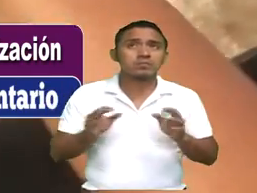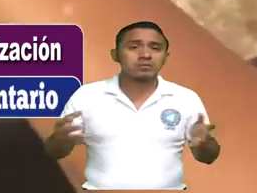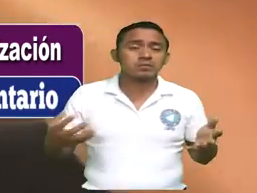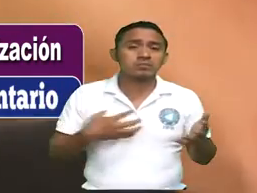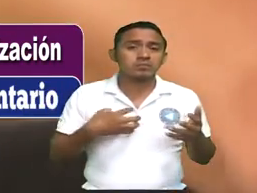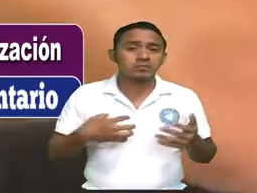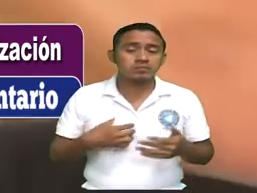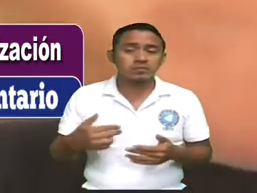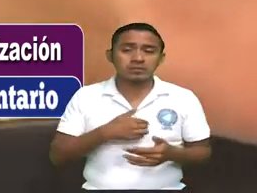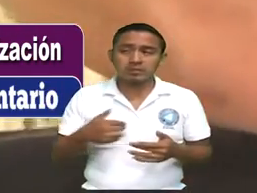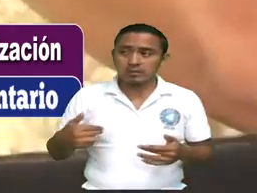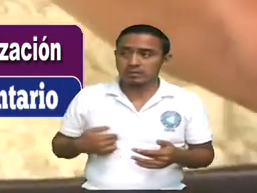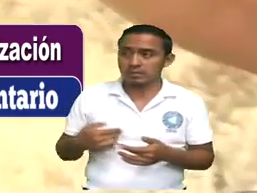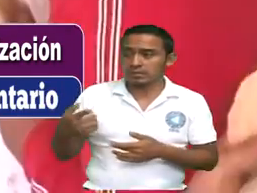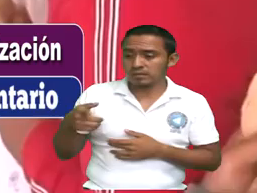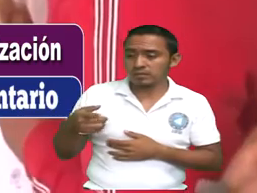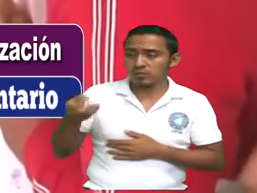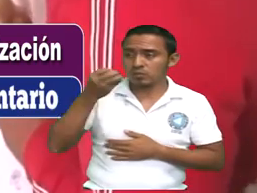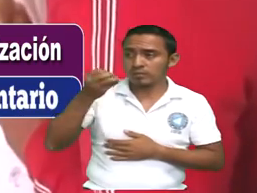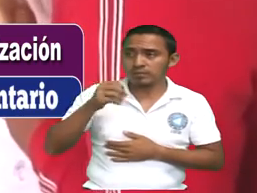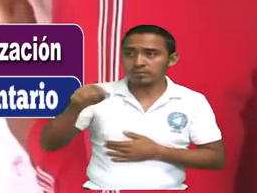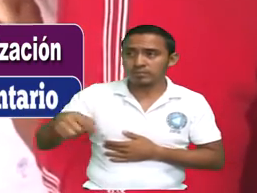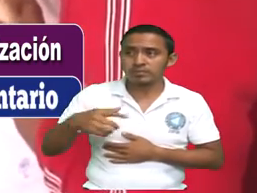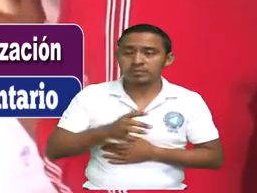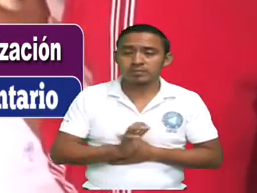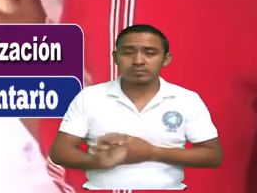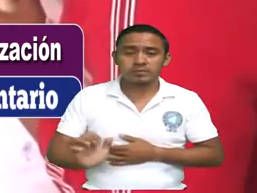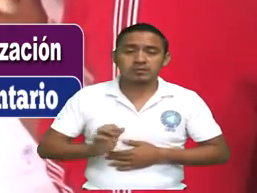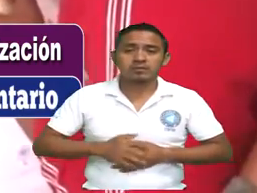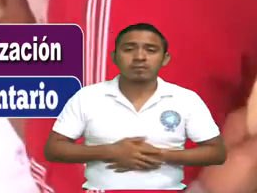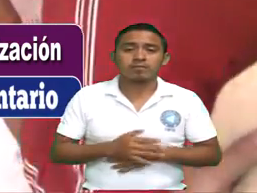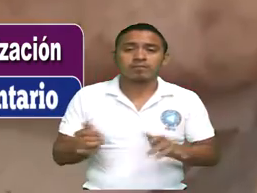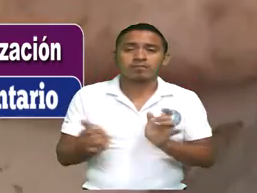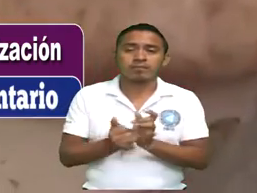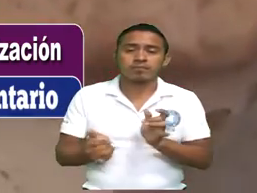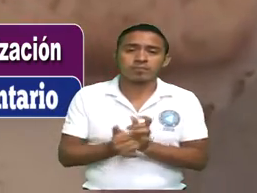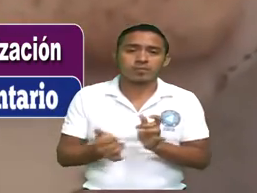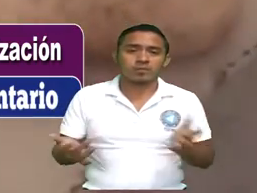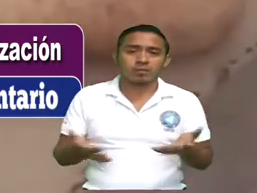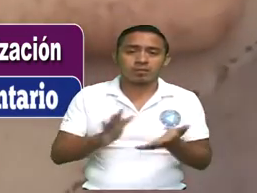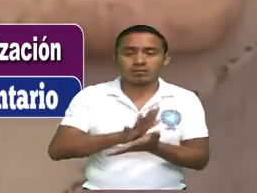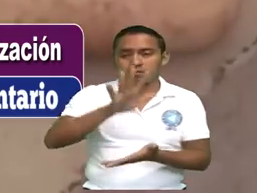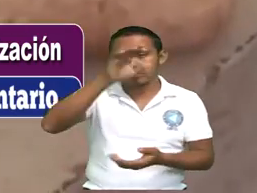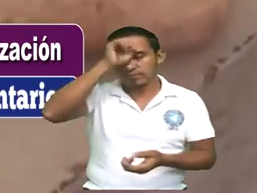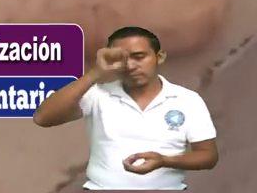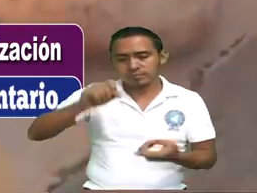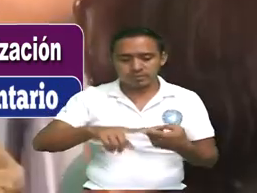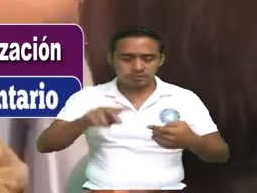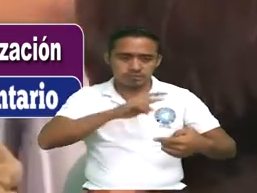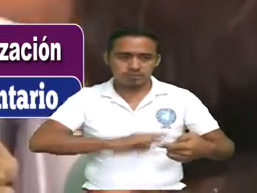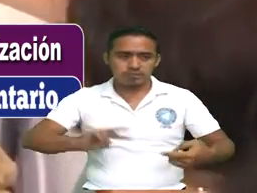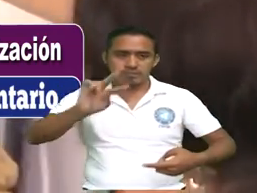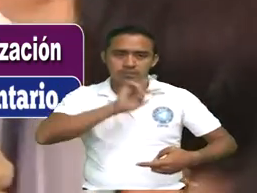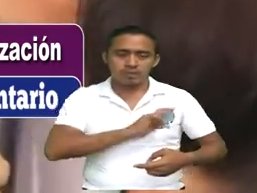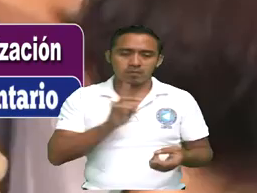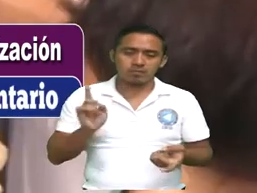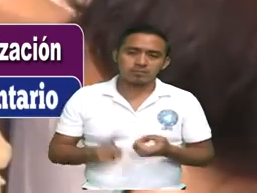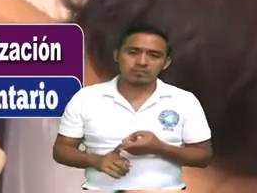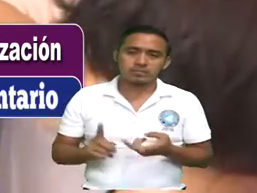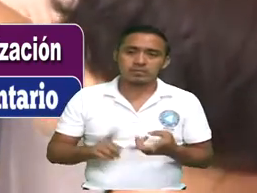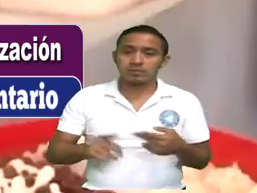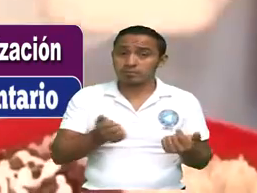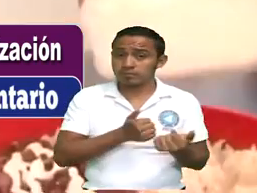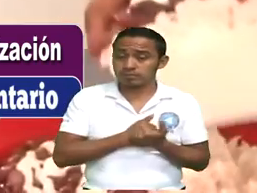se producen alimentos que le sirven al niño, pero es tan importante también porque se aprenden valores, como es el